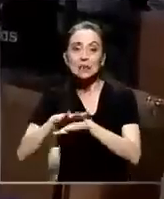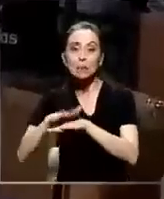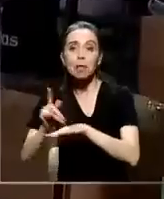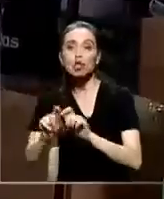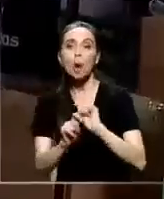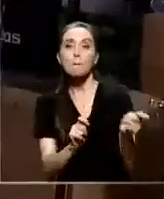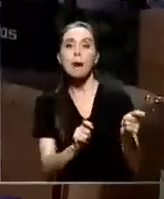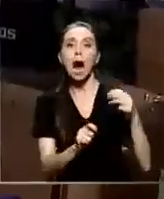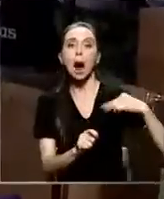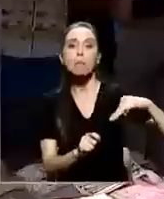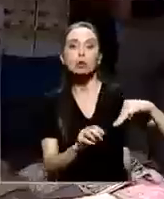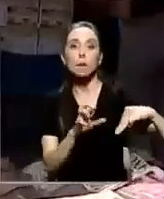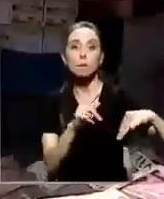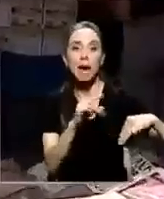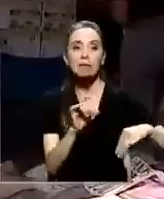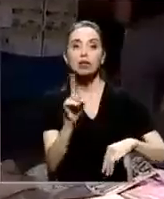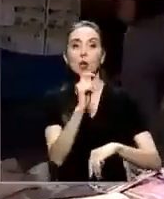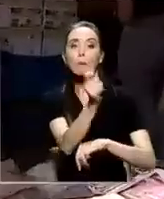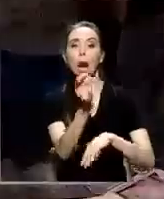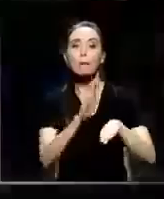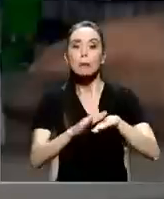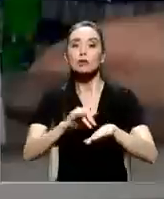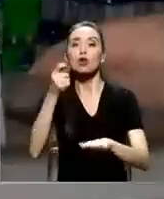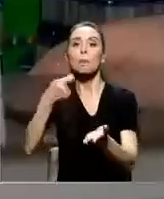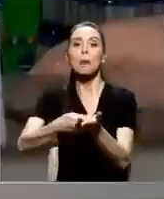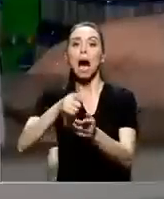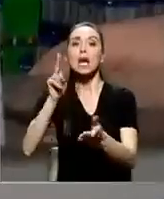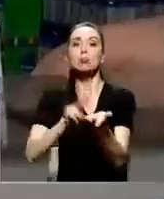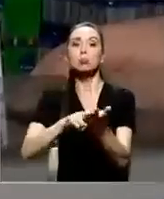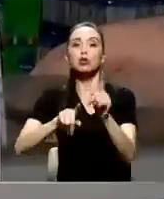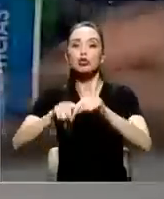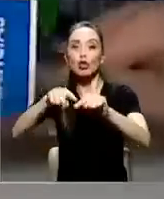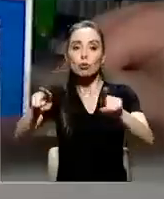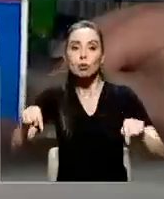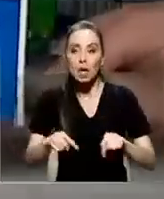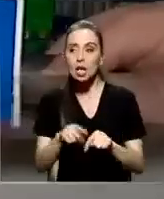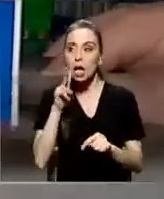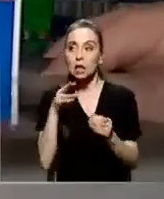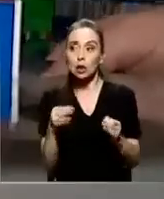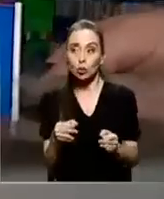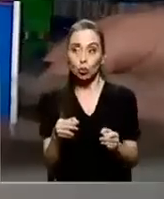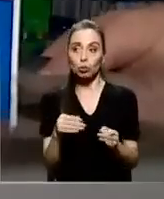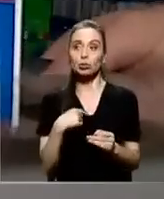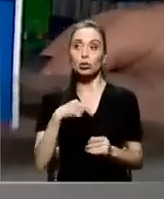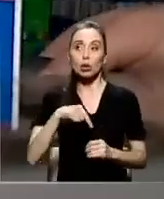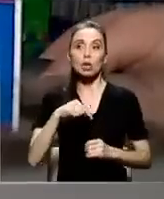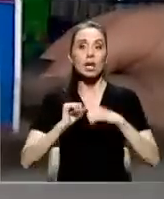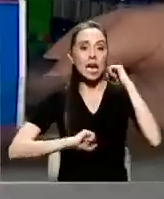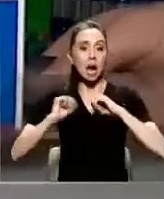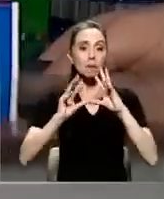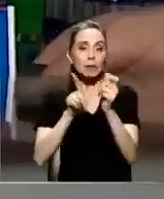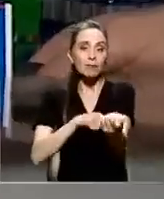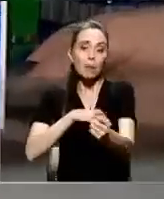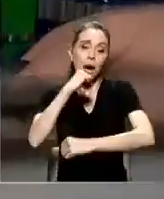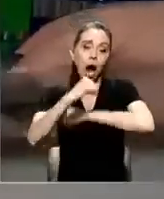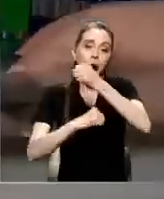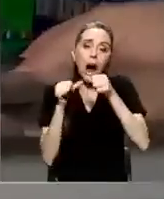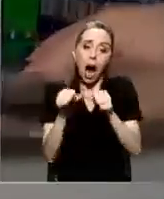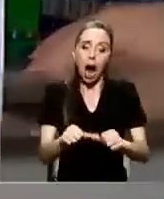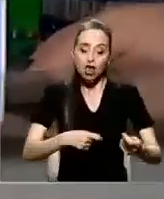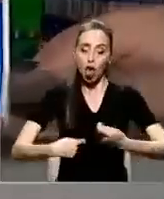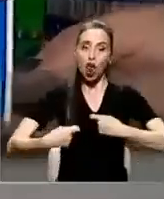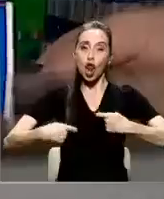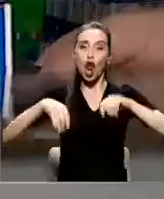pagan patentes, permisos ni contribuciones. Sí, es un poco injusto y esta es una empresa familiar de hace muchos años,